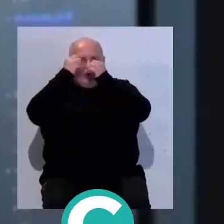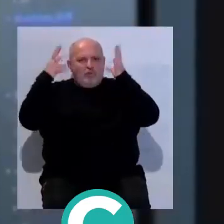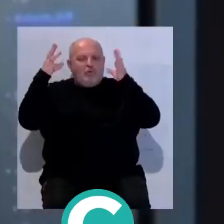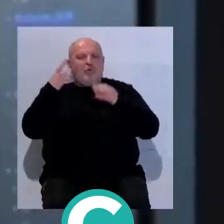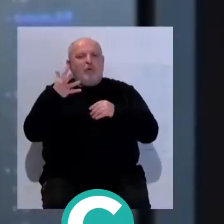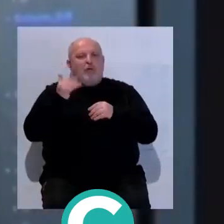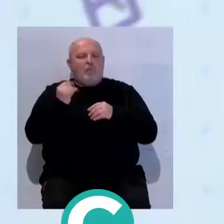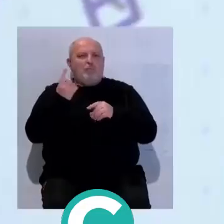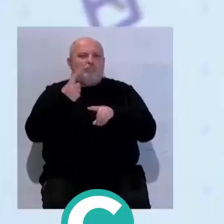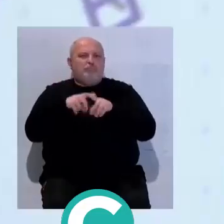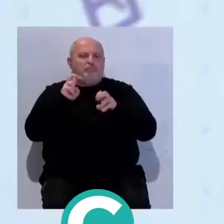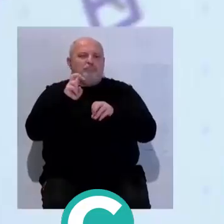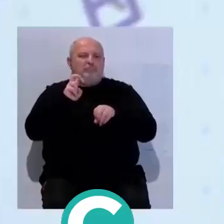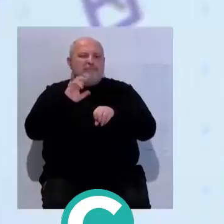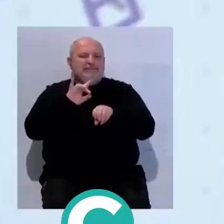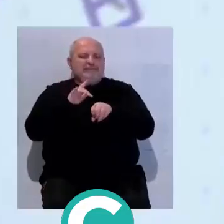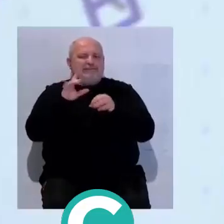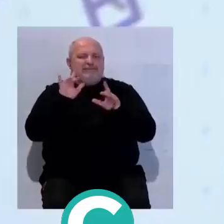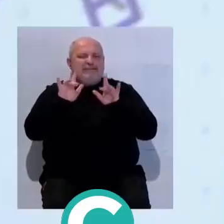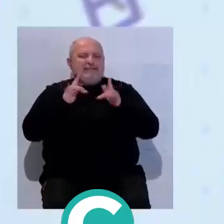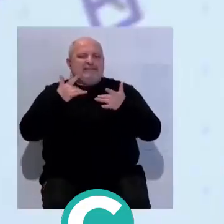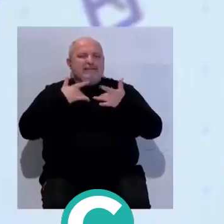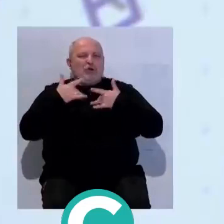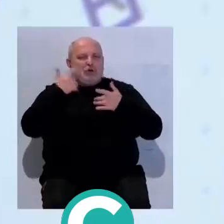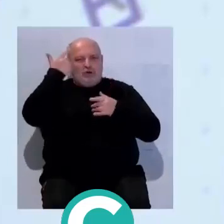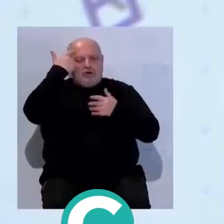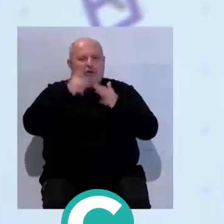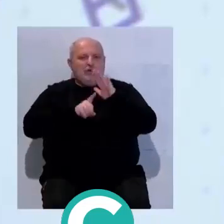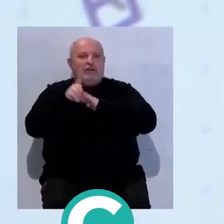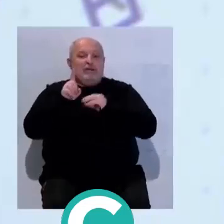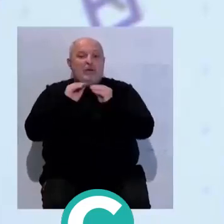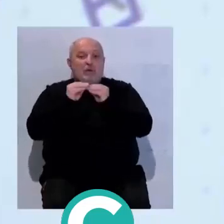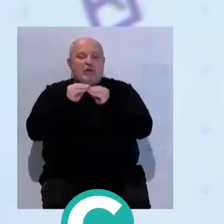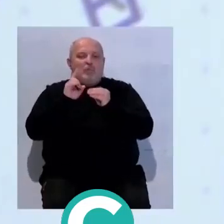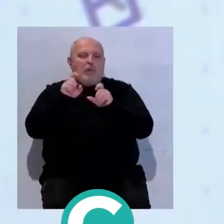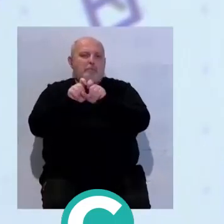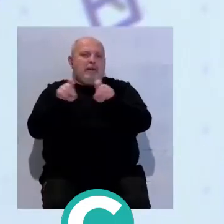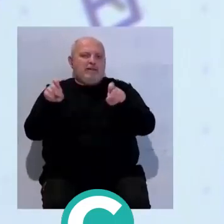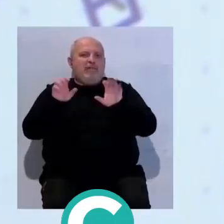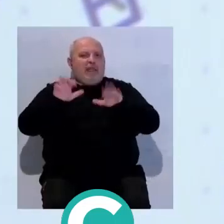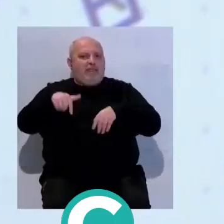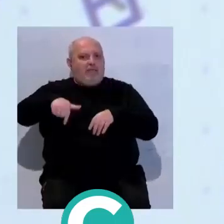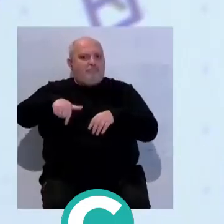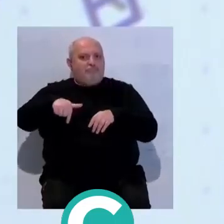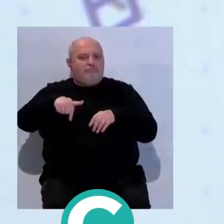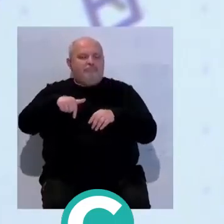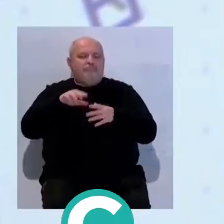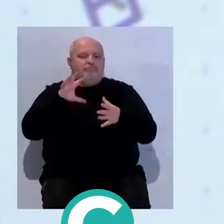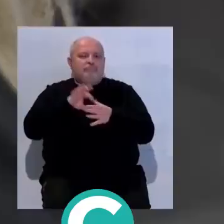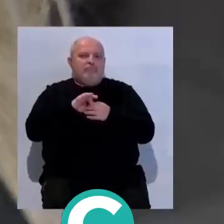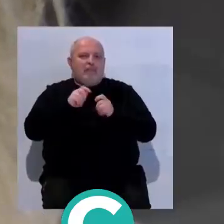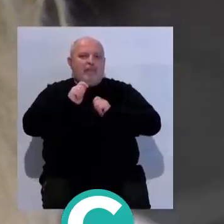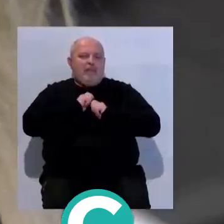un dispositivo multisensor, cuyo prototipo está siendo desarrollado por una empresa gaditana, diversificando